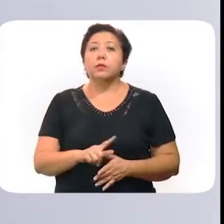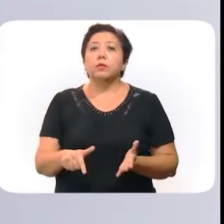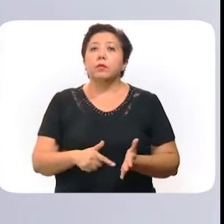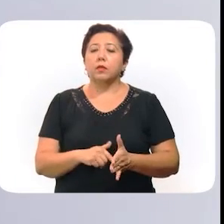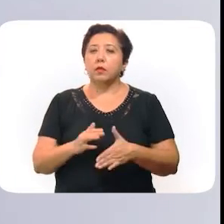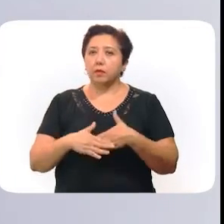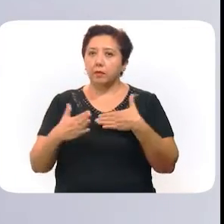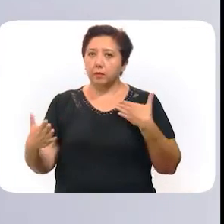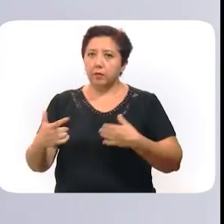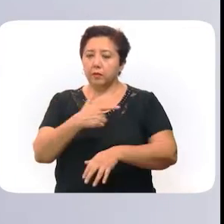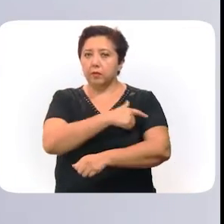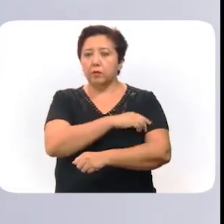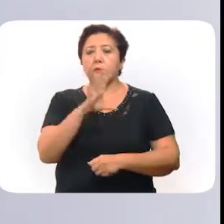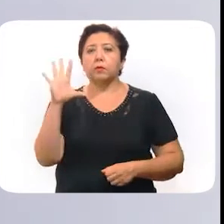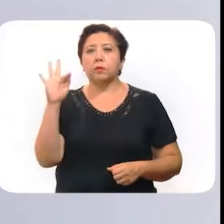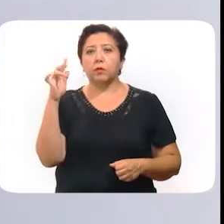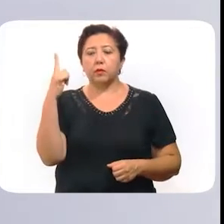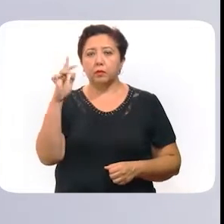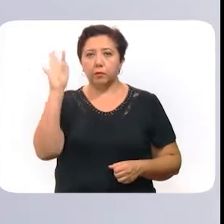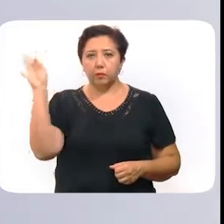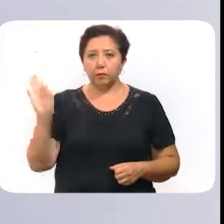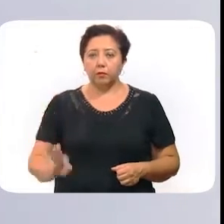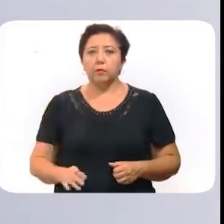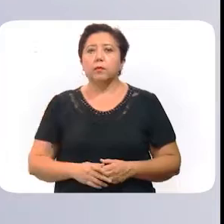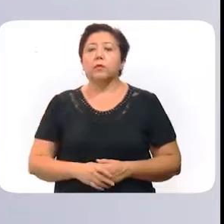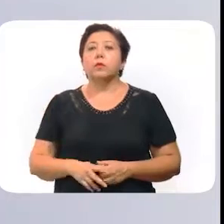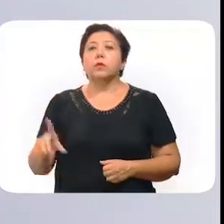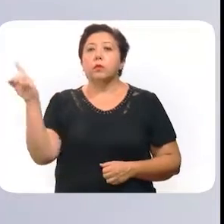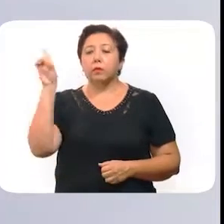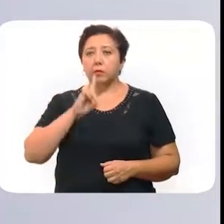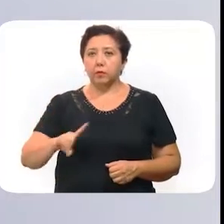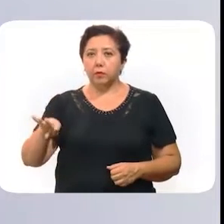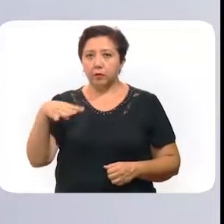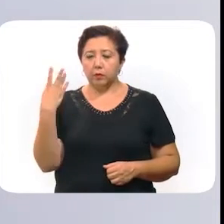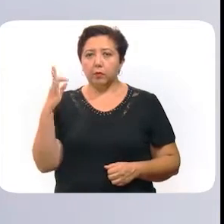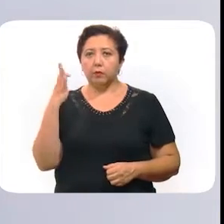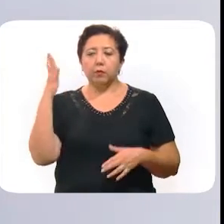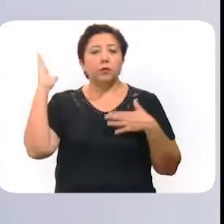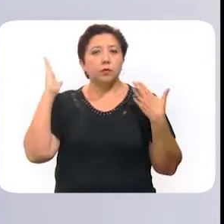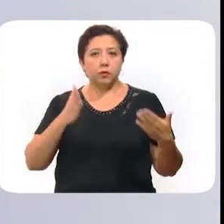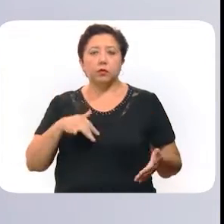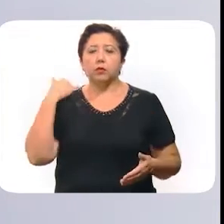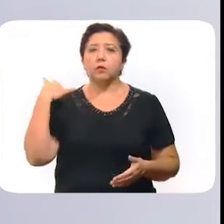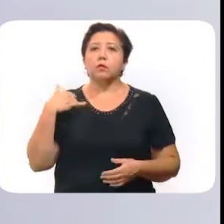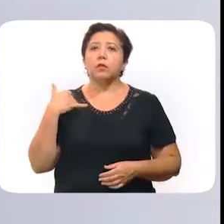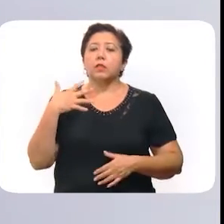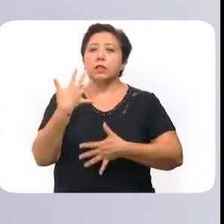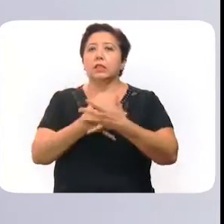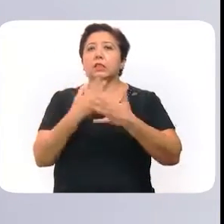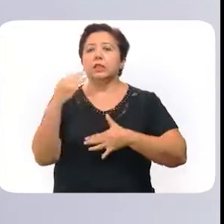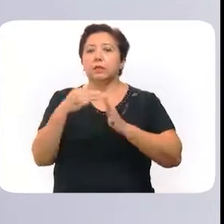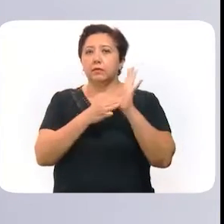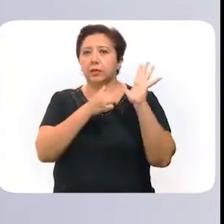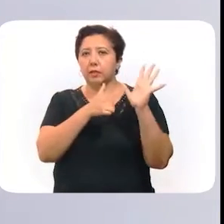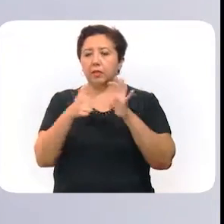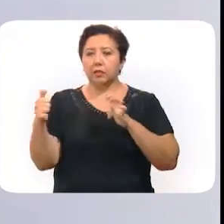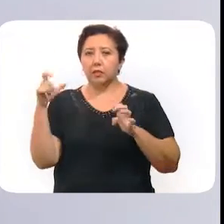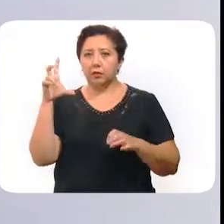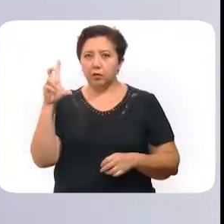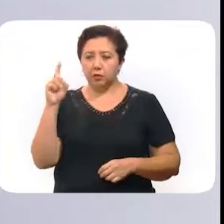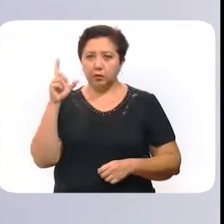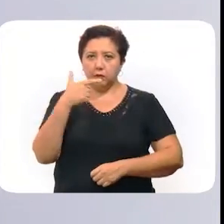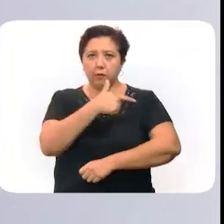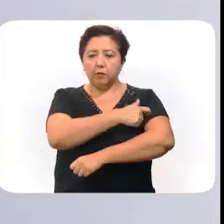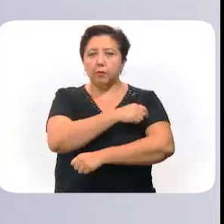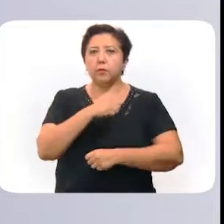el avance de vacunación es de 41%. El domingo 14 de febrero llegaron a Yucatán 15.630 dosis